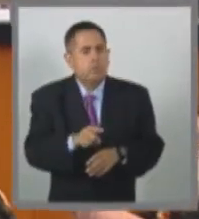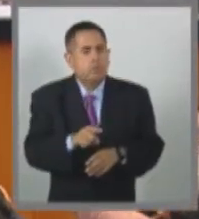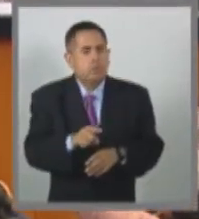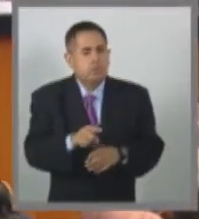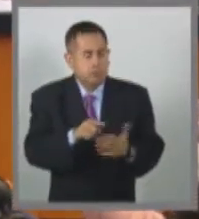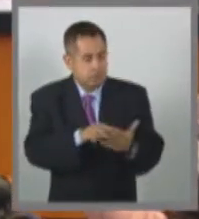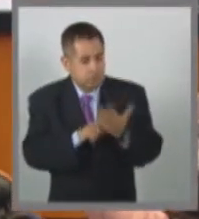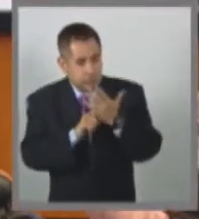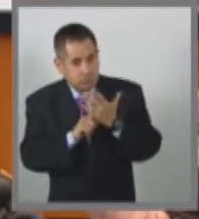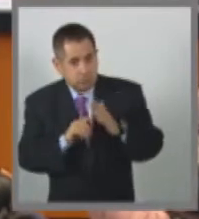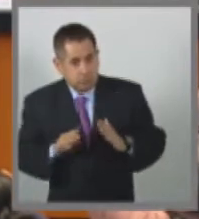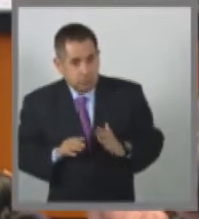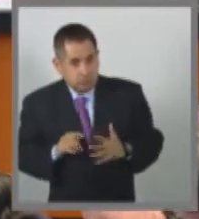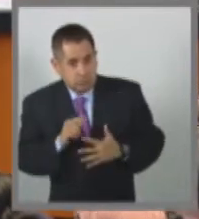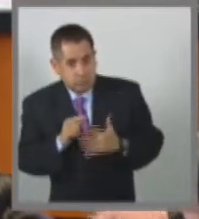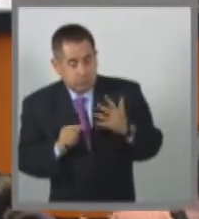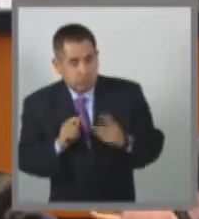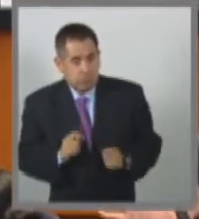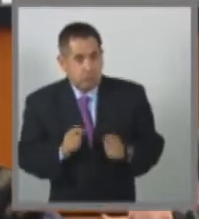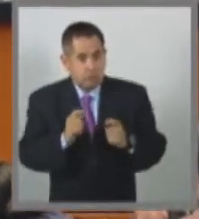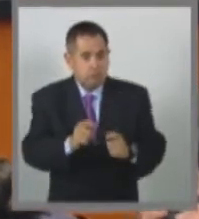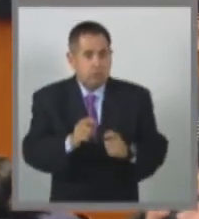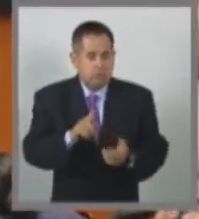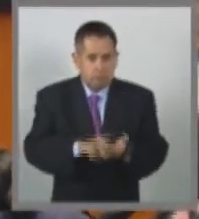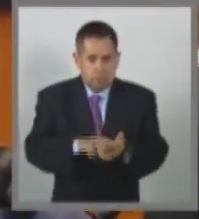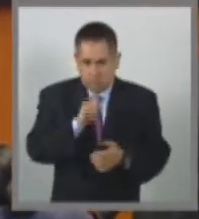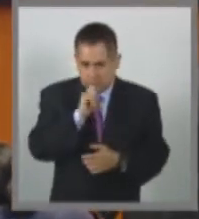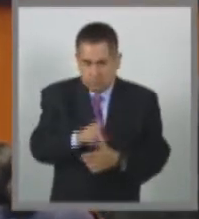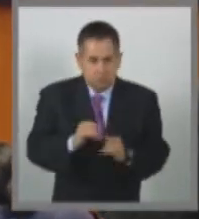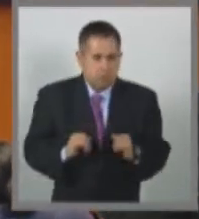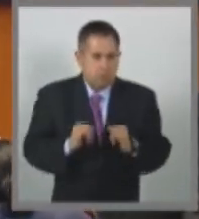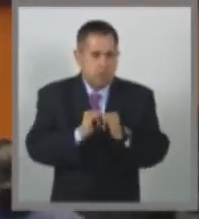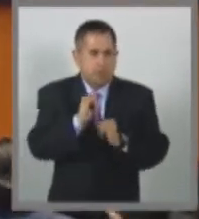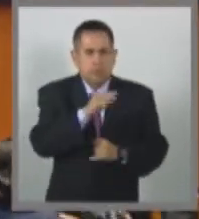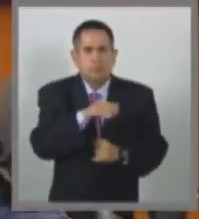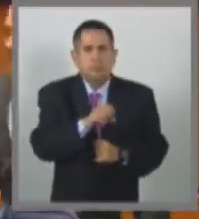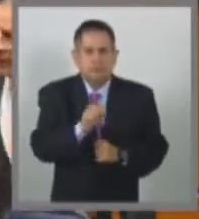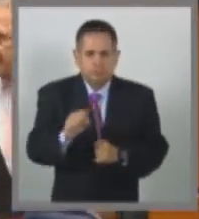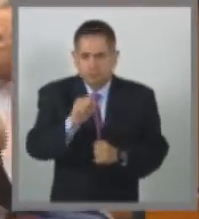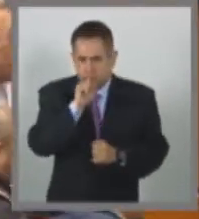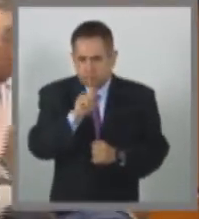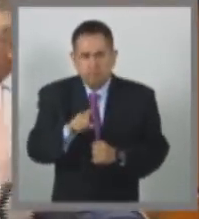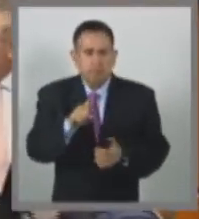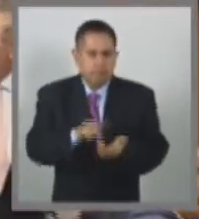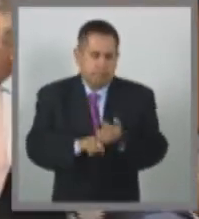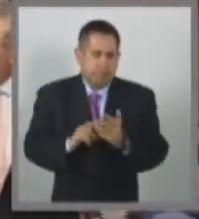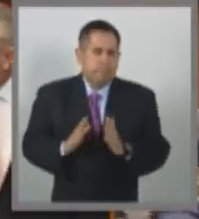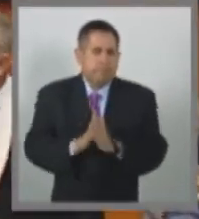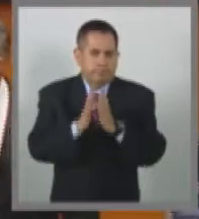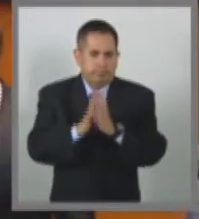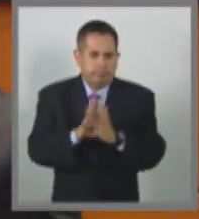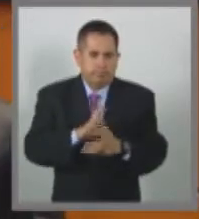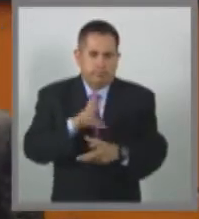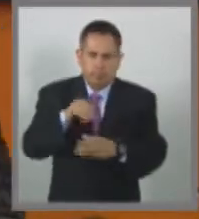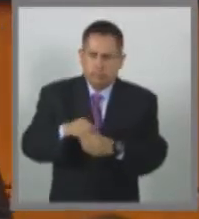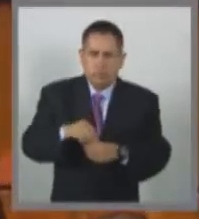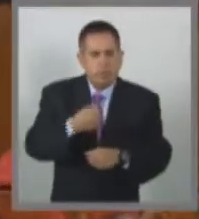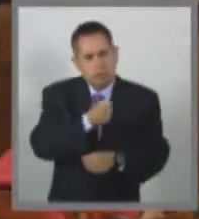Gracias, señores. Son muy amables, nos tenemos que retirar. Gracias. Vámonos. Gracias, señores, muy amables.